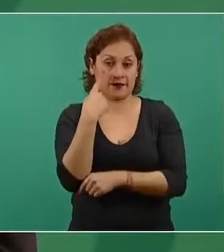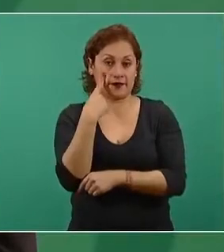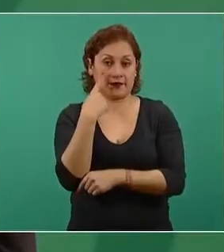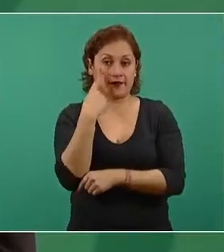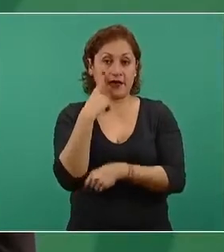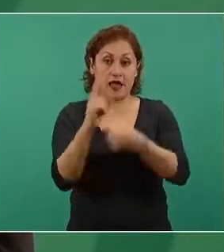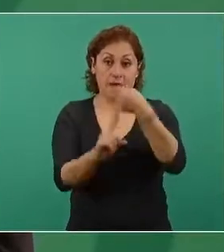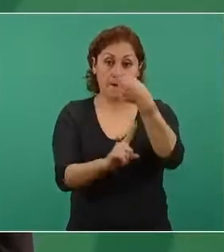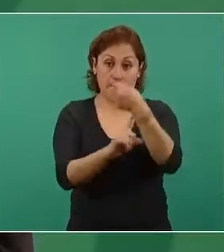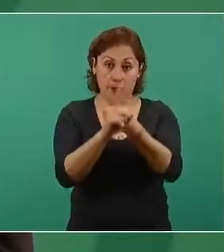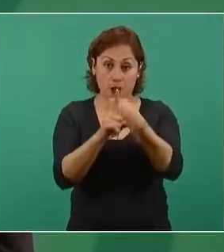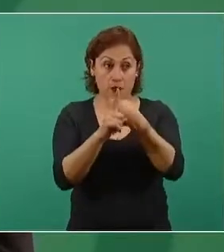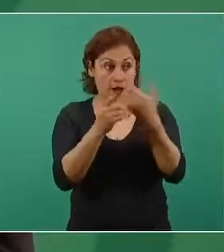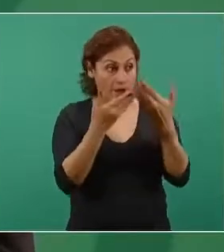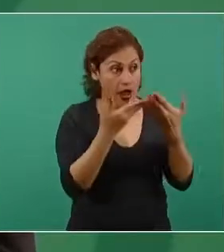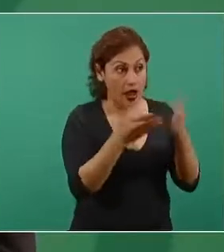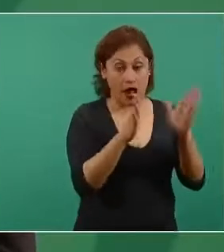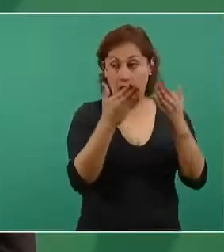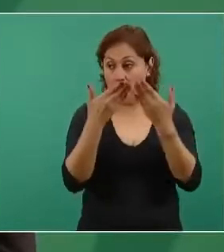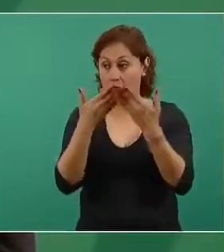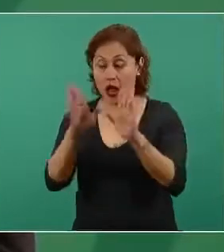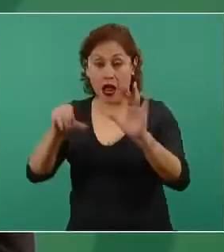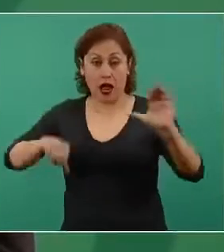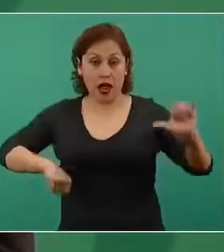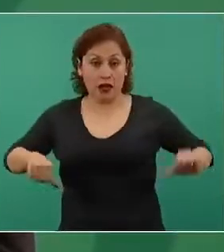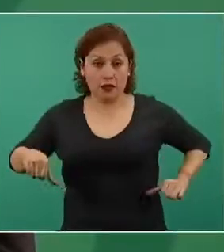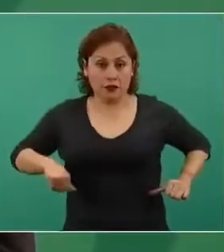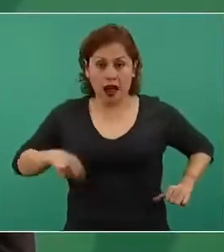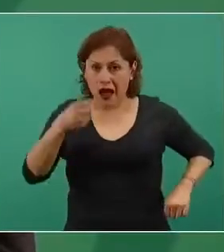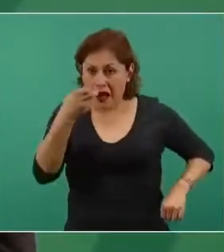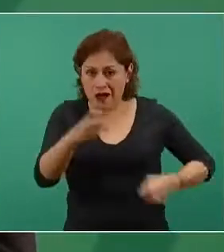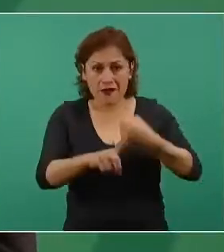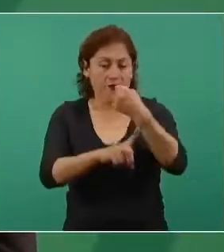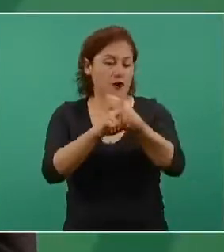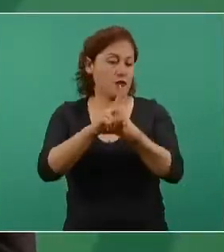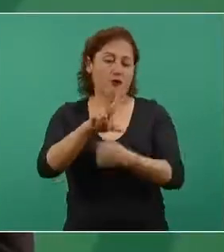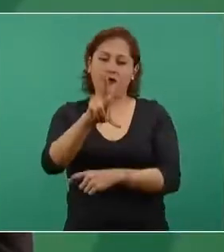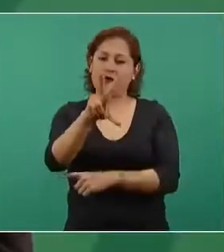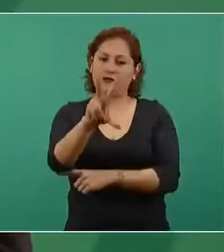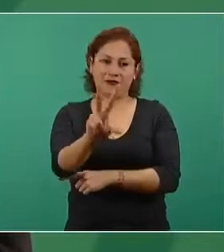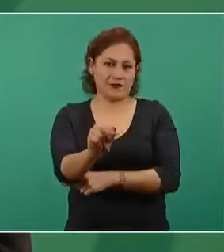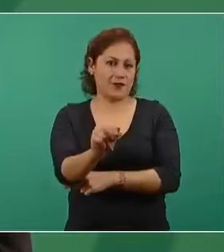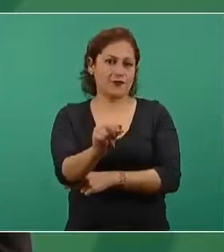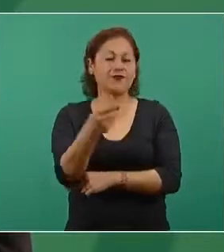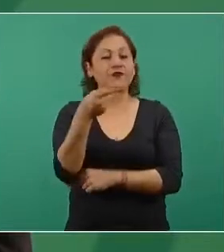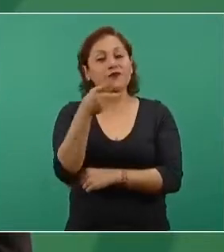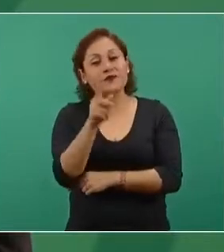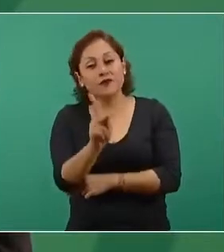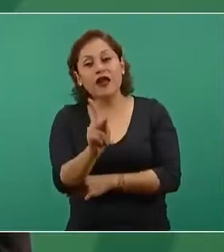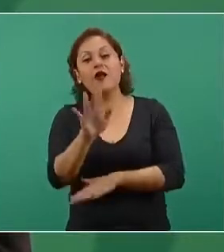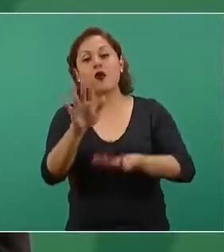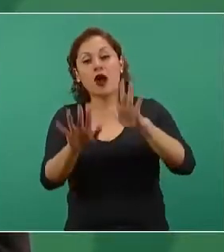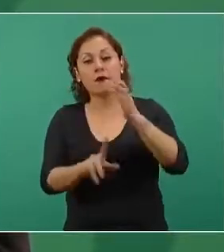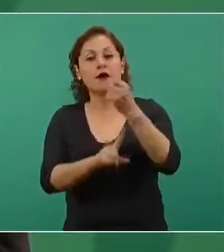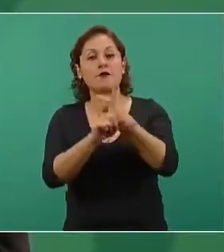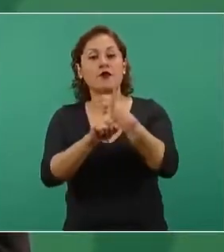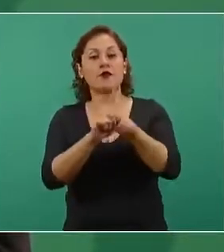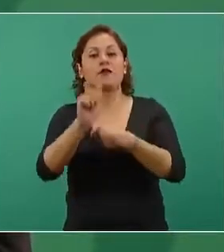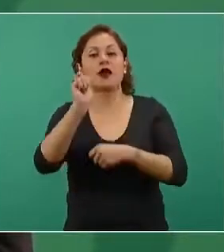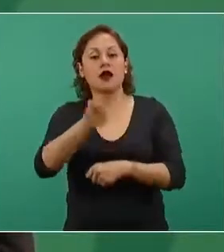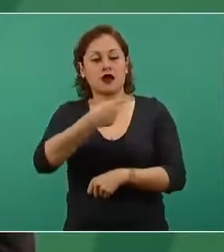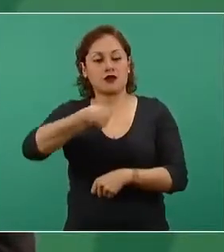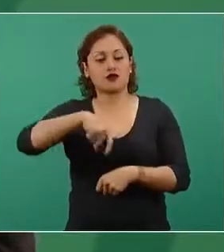es la apertura de actividades económicas como tal. El problema es que bajamos la guardia con las acciones preventivas,